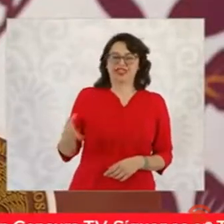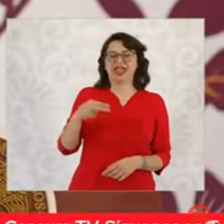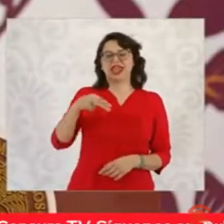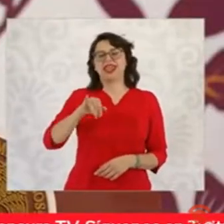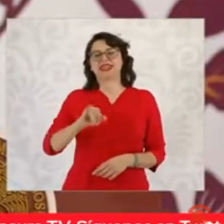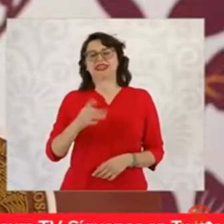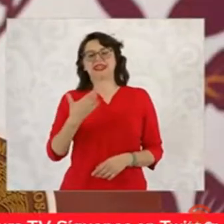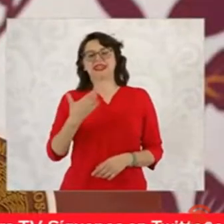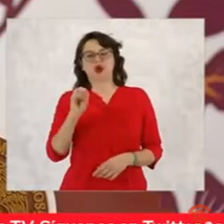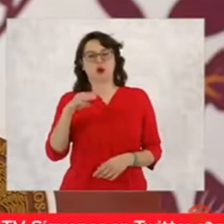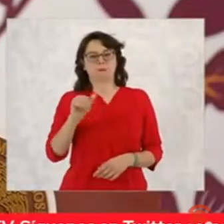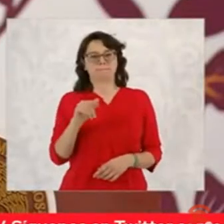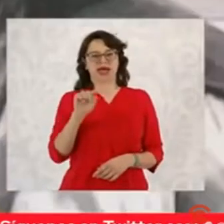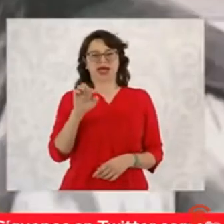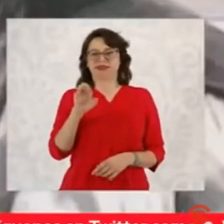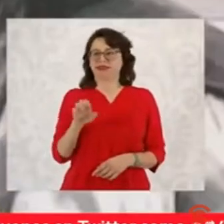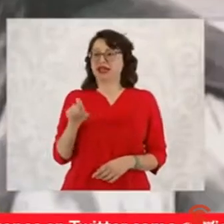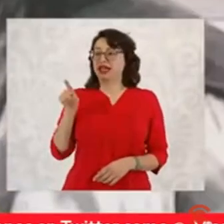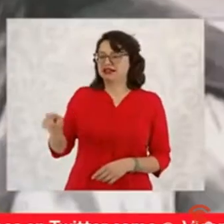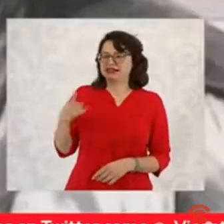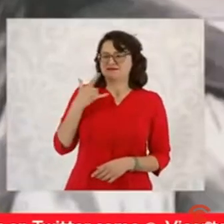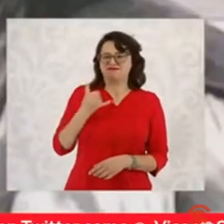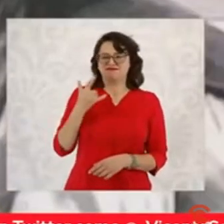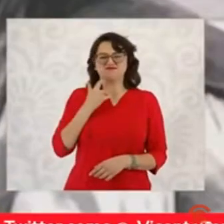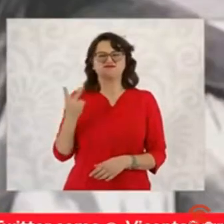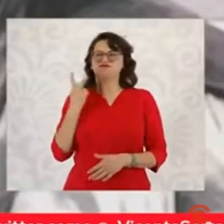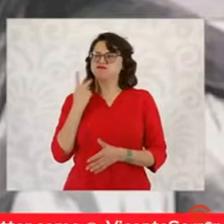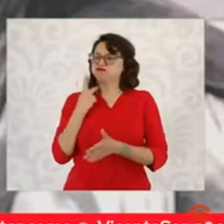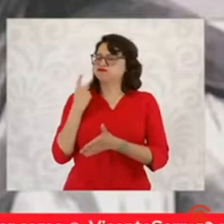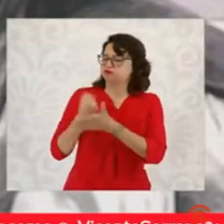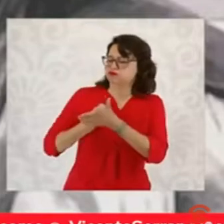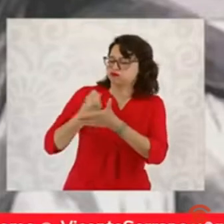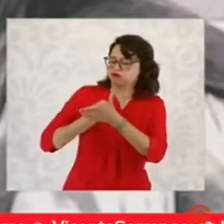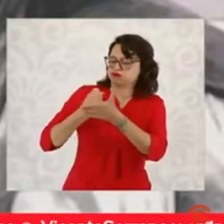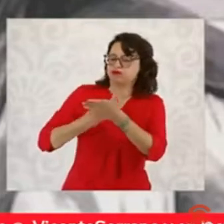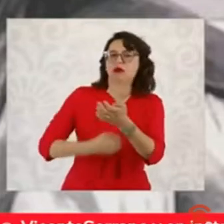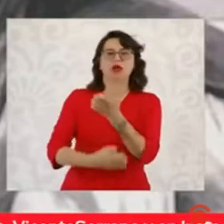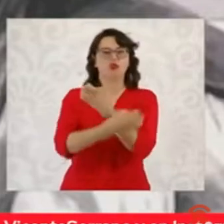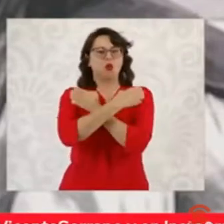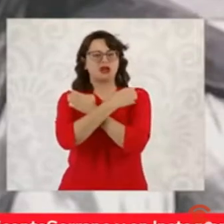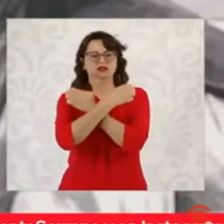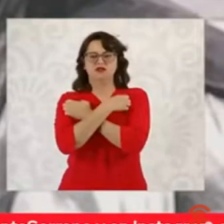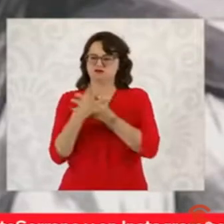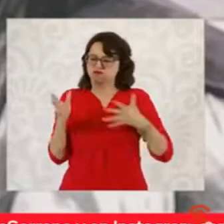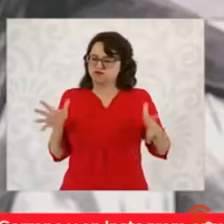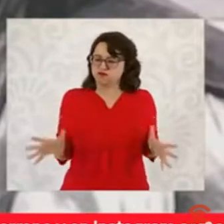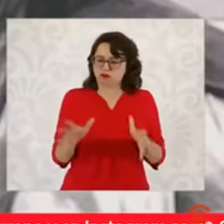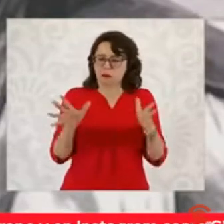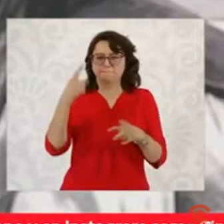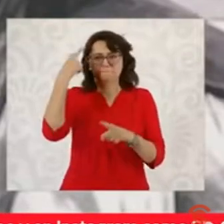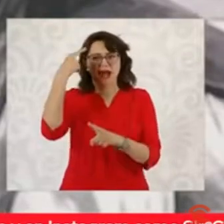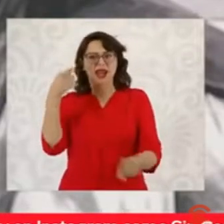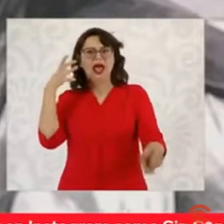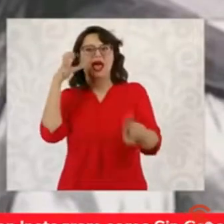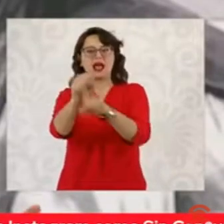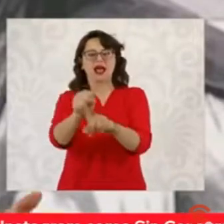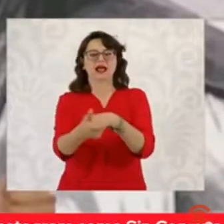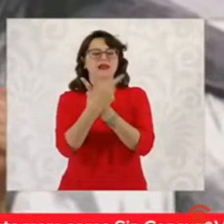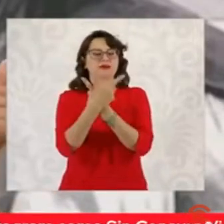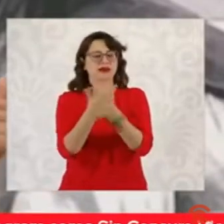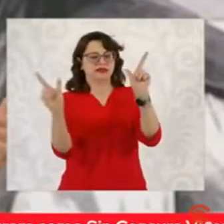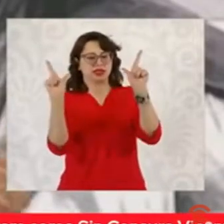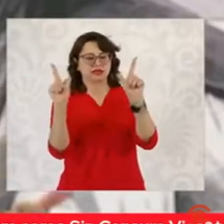para lograr la libertad de los individuos. Esta premisa suya, por supuesto, guió todos sus proyectos